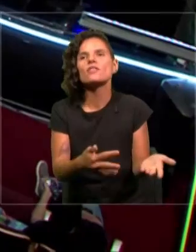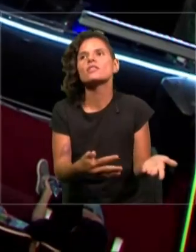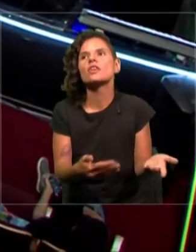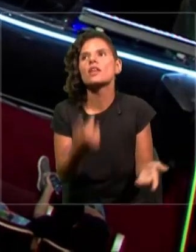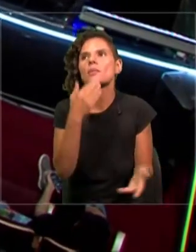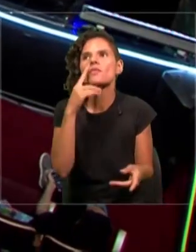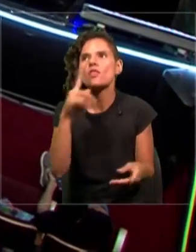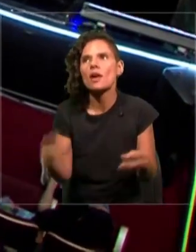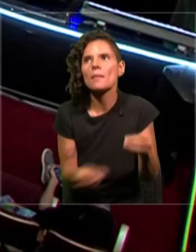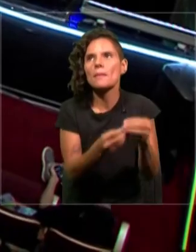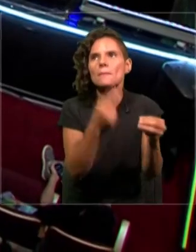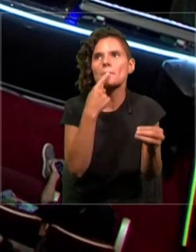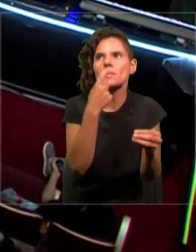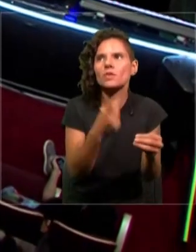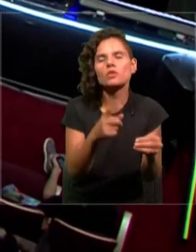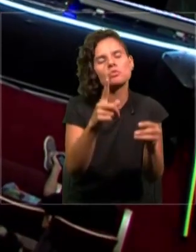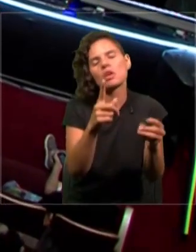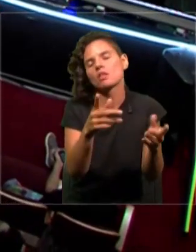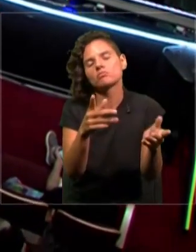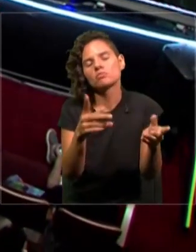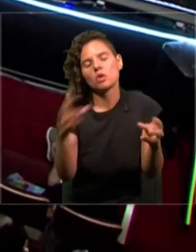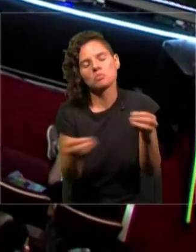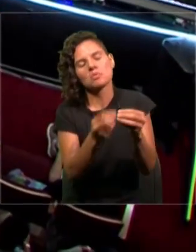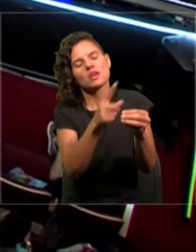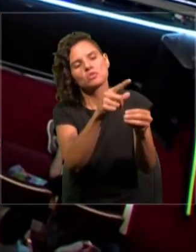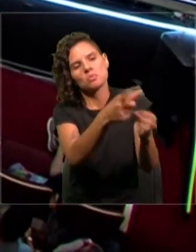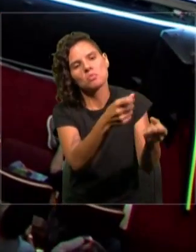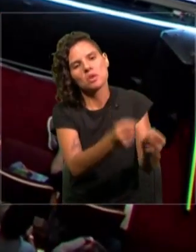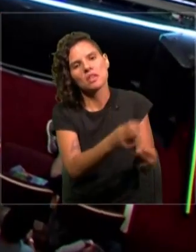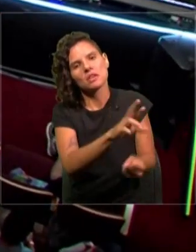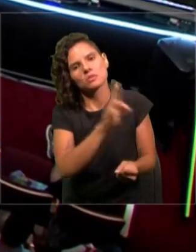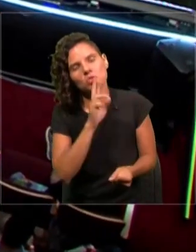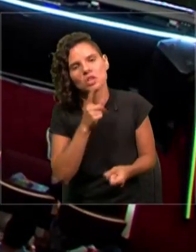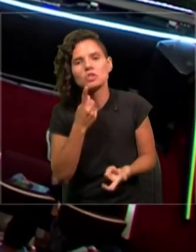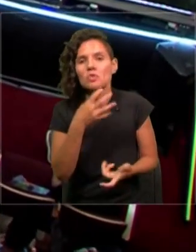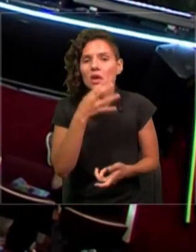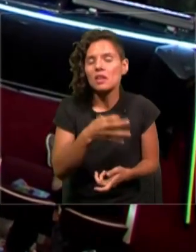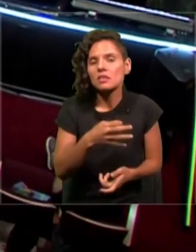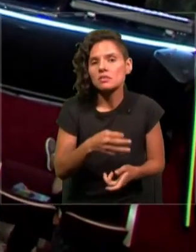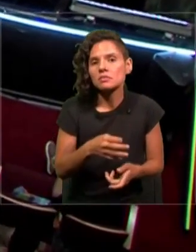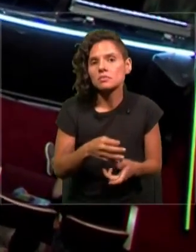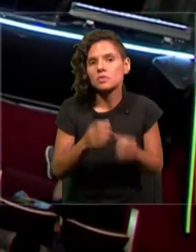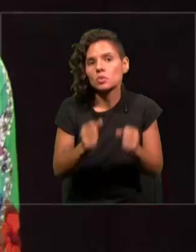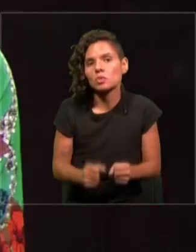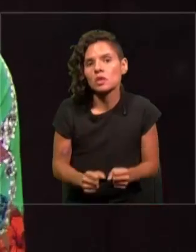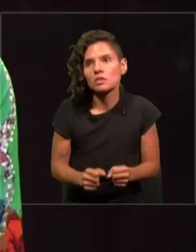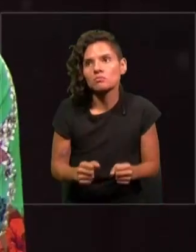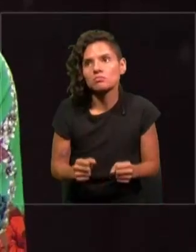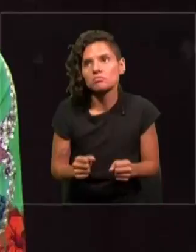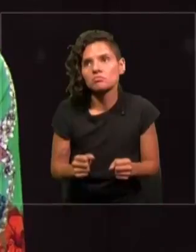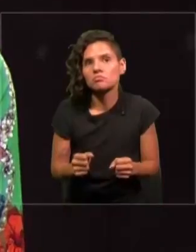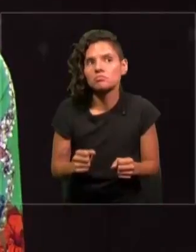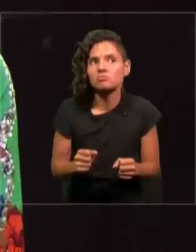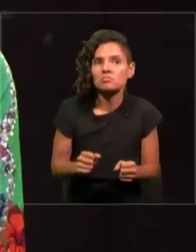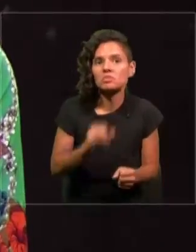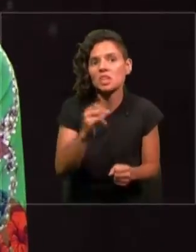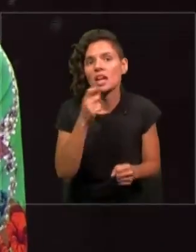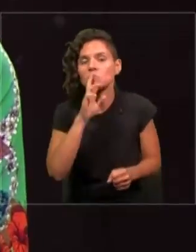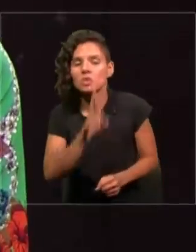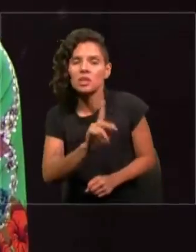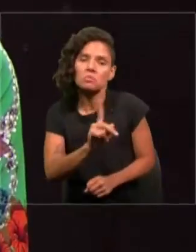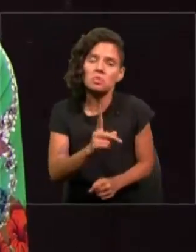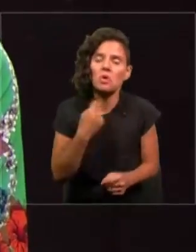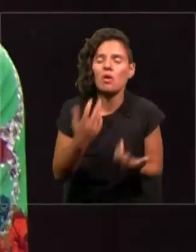elemento más, tú puedes tomarlo, dejarlo, y te voy poniendo las inquietudes que tengo yo y las que también tienen otras personas, sobre